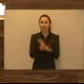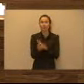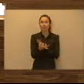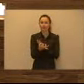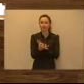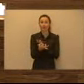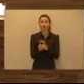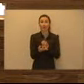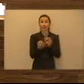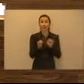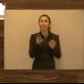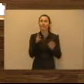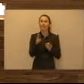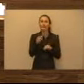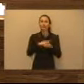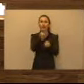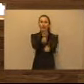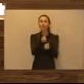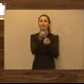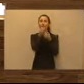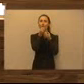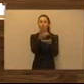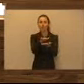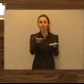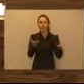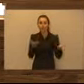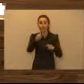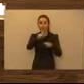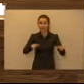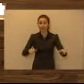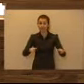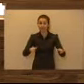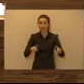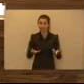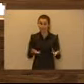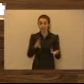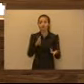forman parte del derecho a la información de los contribuyentes que